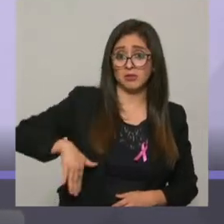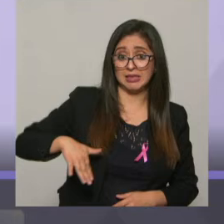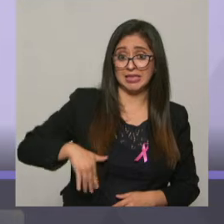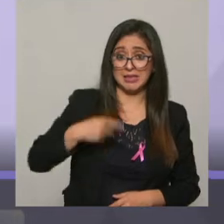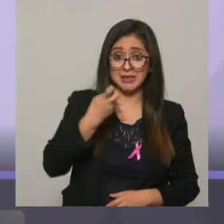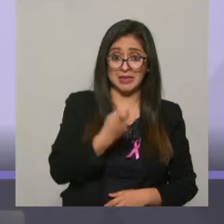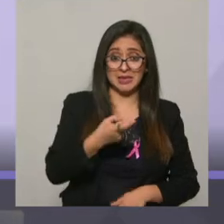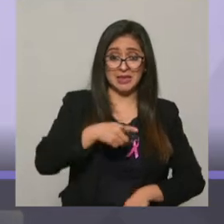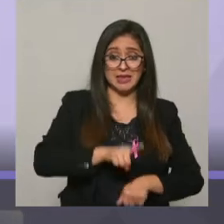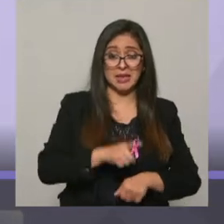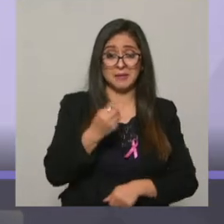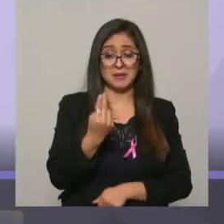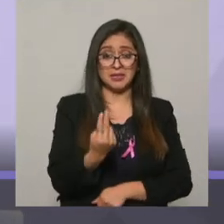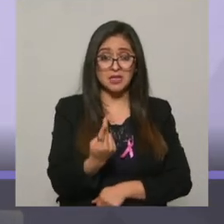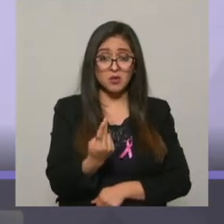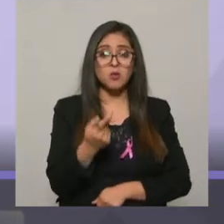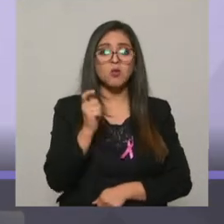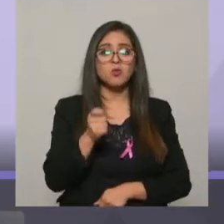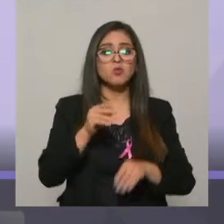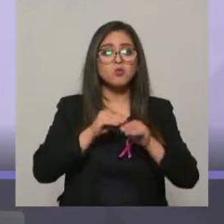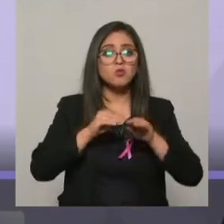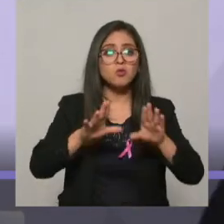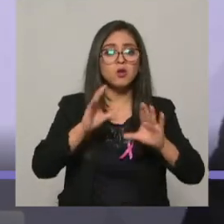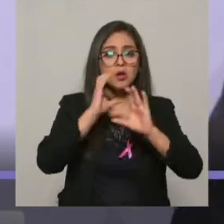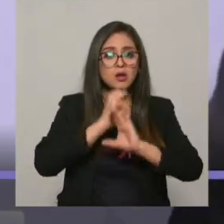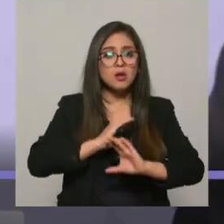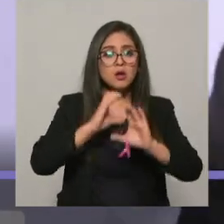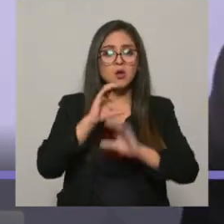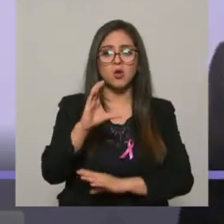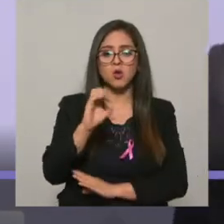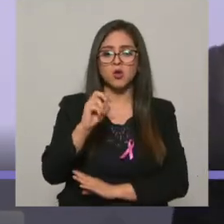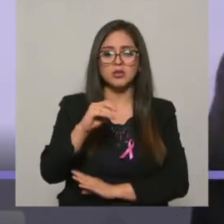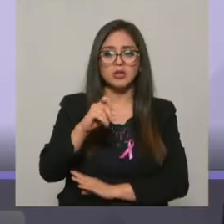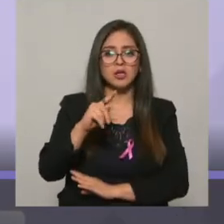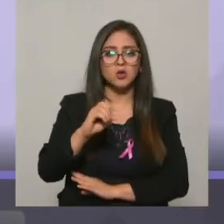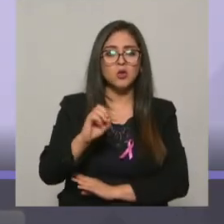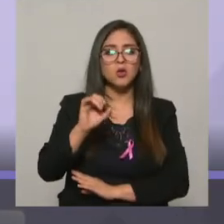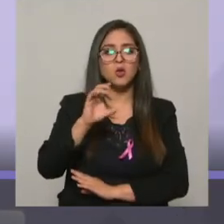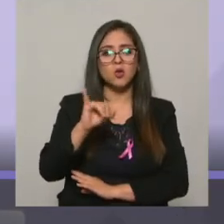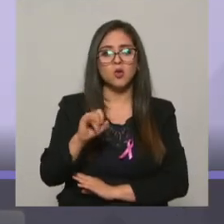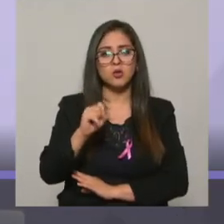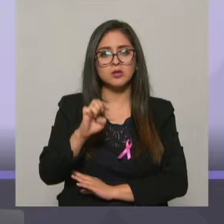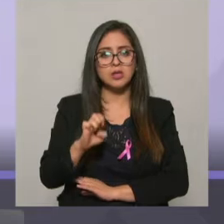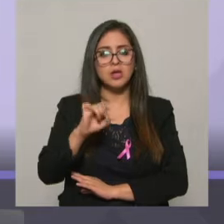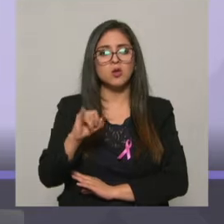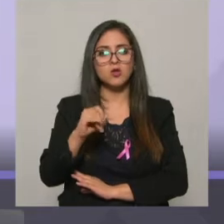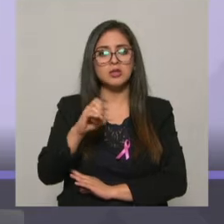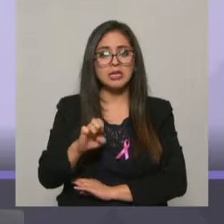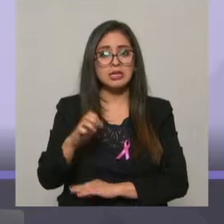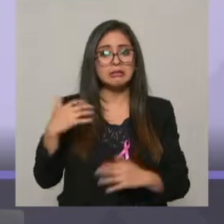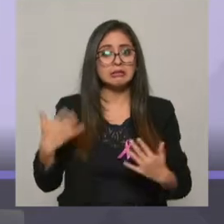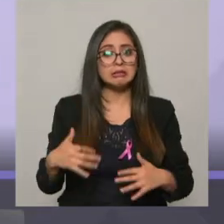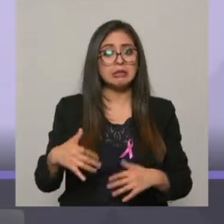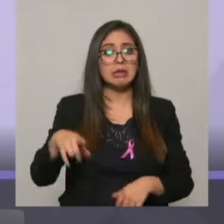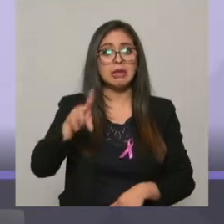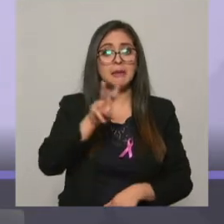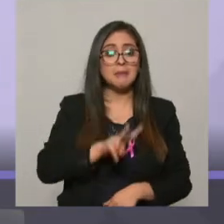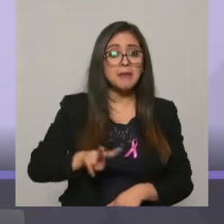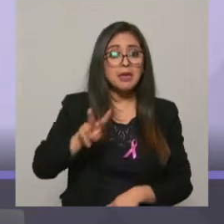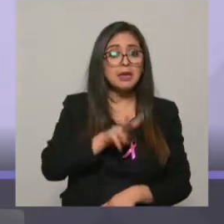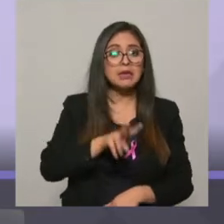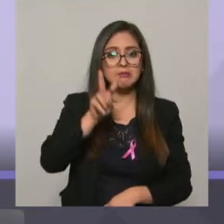mismo día 25 pues va a haber el concierto de José José. Así que va a ser un viernes muy divertido en la Ciudad de